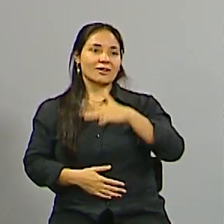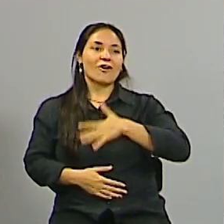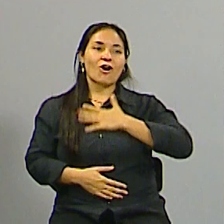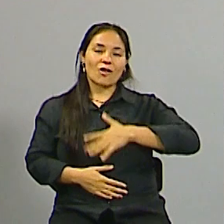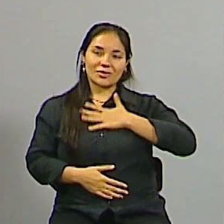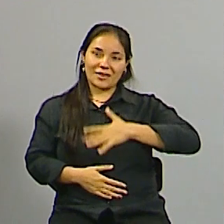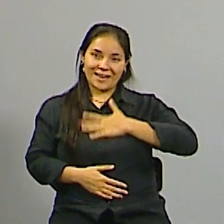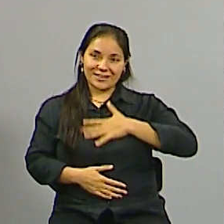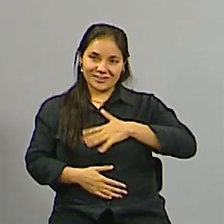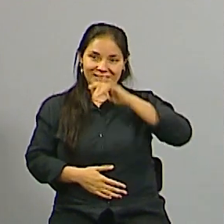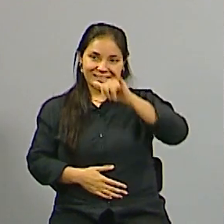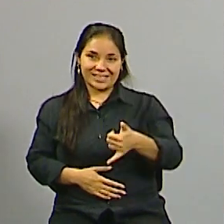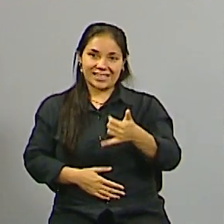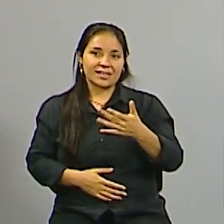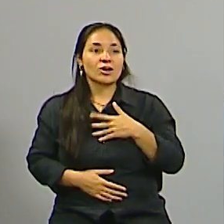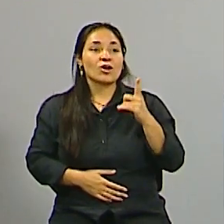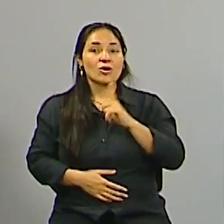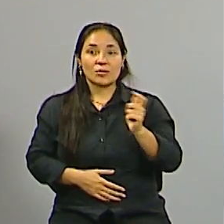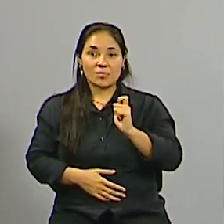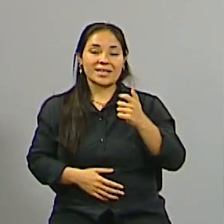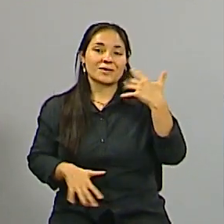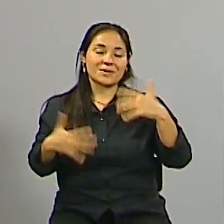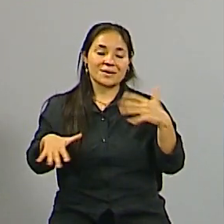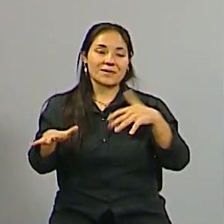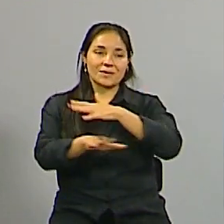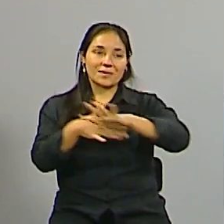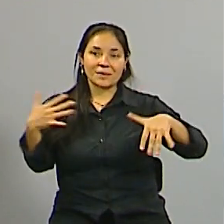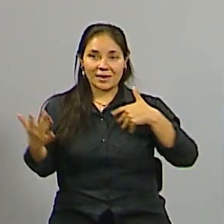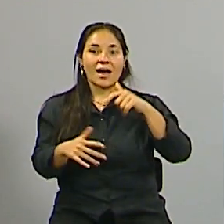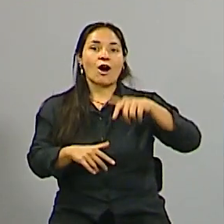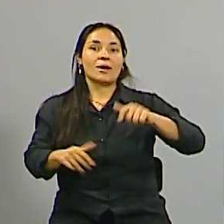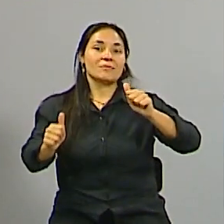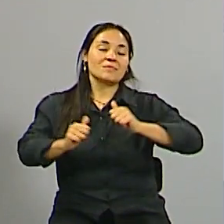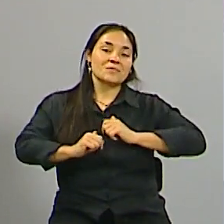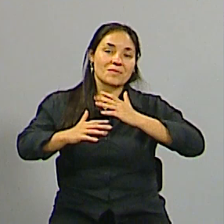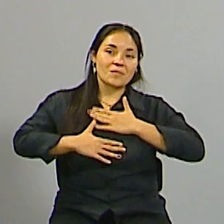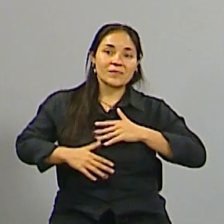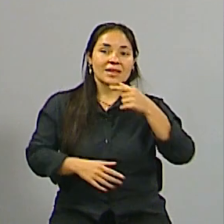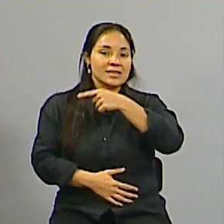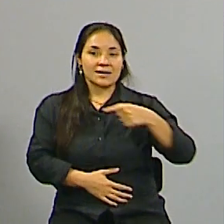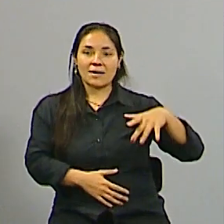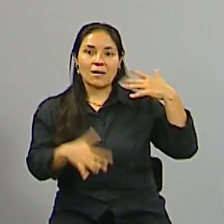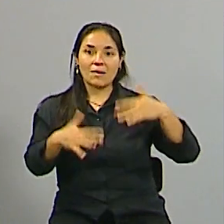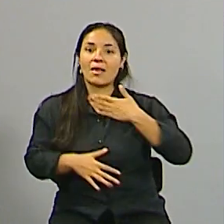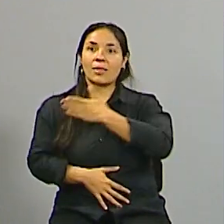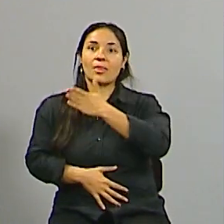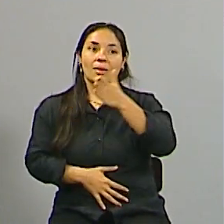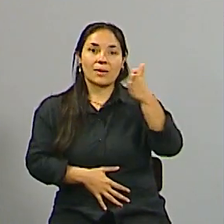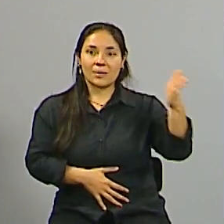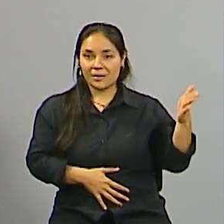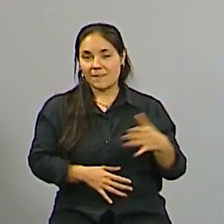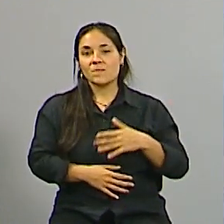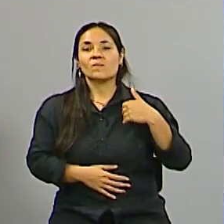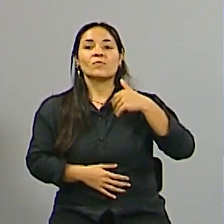sobre todo, obviamente que fue un mes bastante agitado, recuperándonos, no hemos parado esta semana tampoco, entendimos que a partir